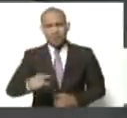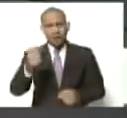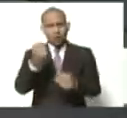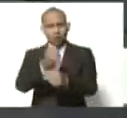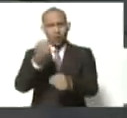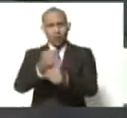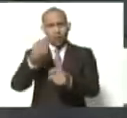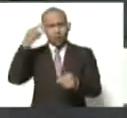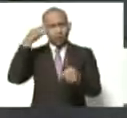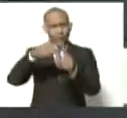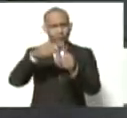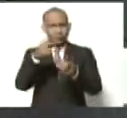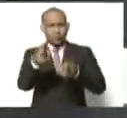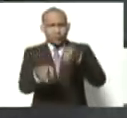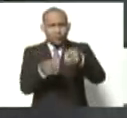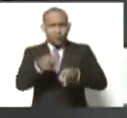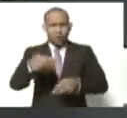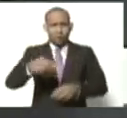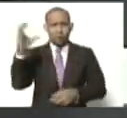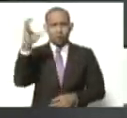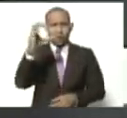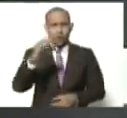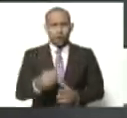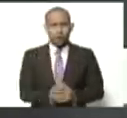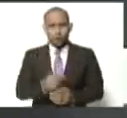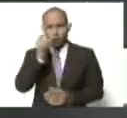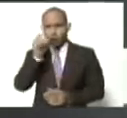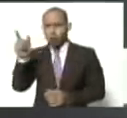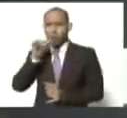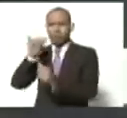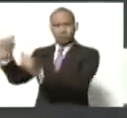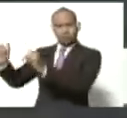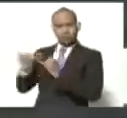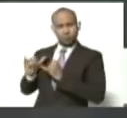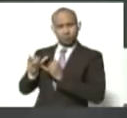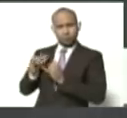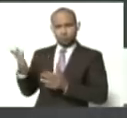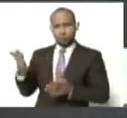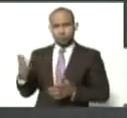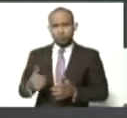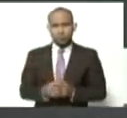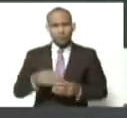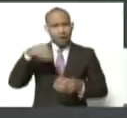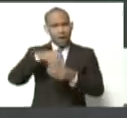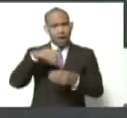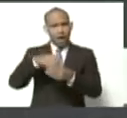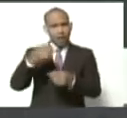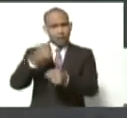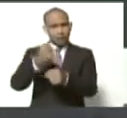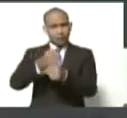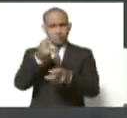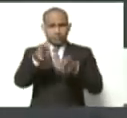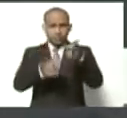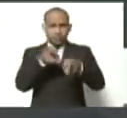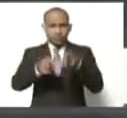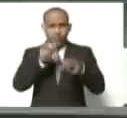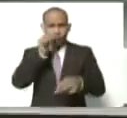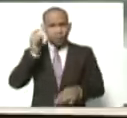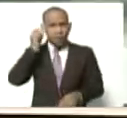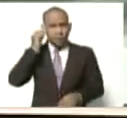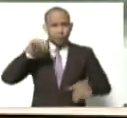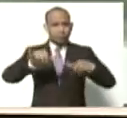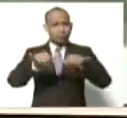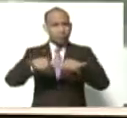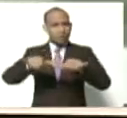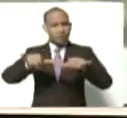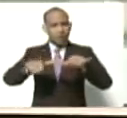Metro, y Edinson me informó, bueno, las cosas maravillosas que están haciendo los trabajadores del metro, los ingenieros